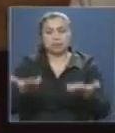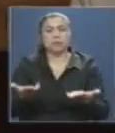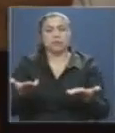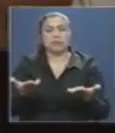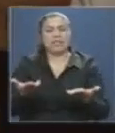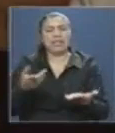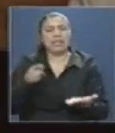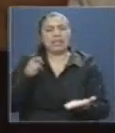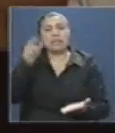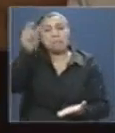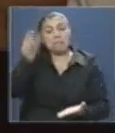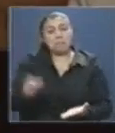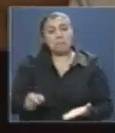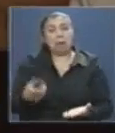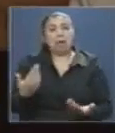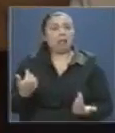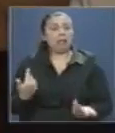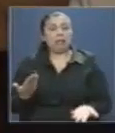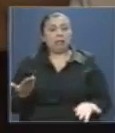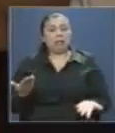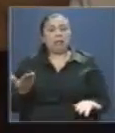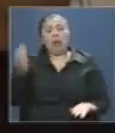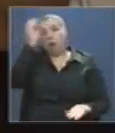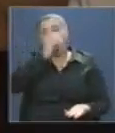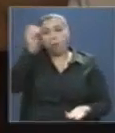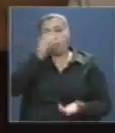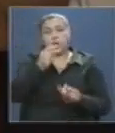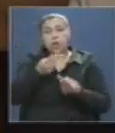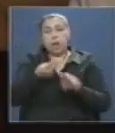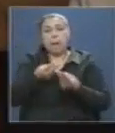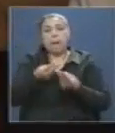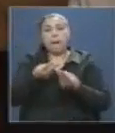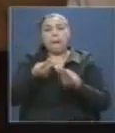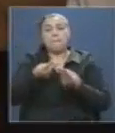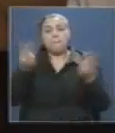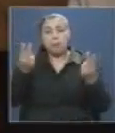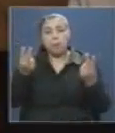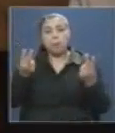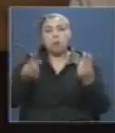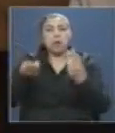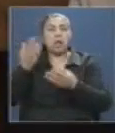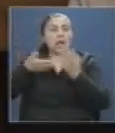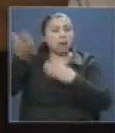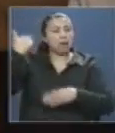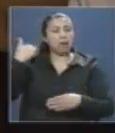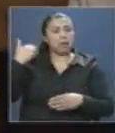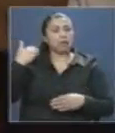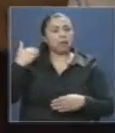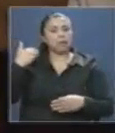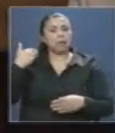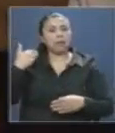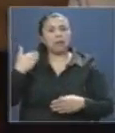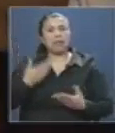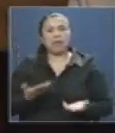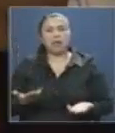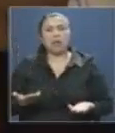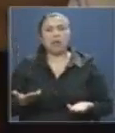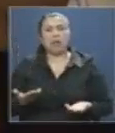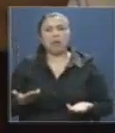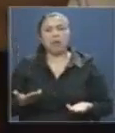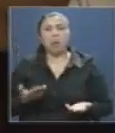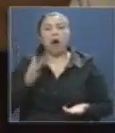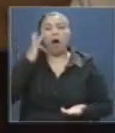lo que cuáles son las preferencias o opiniones públicas que tú has entregado en el pasado, cuál probablemente va a ser tu comportamiento